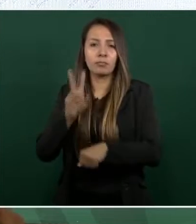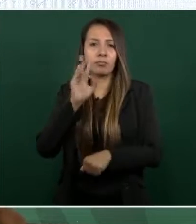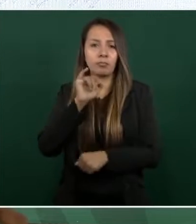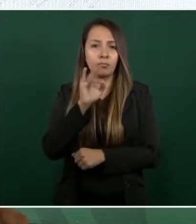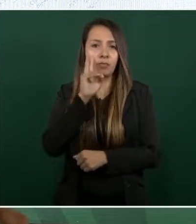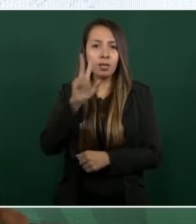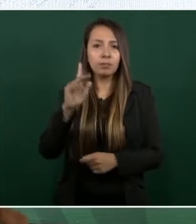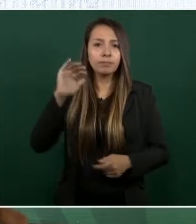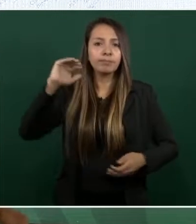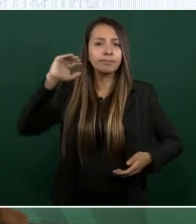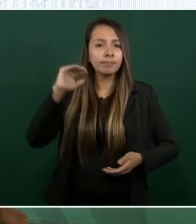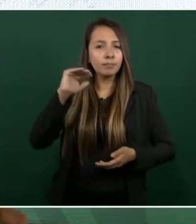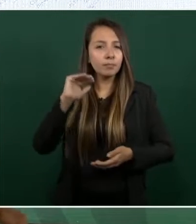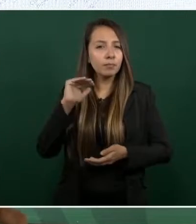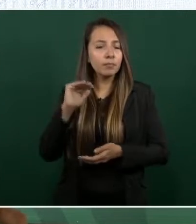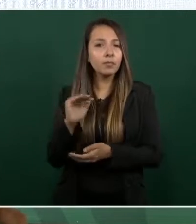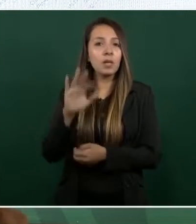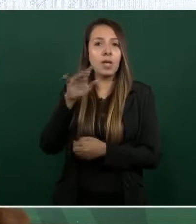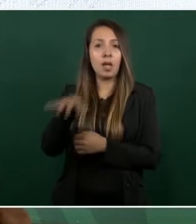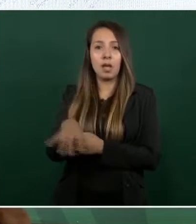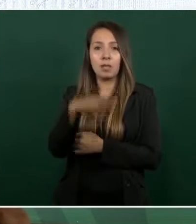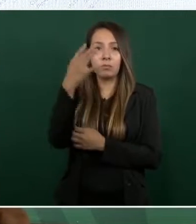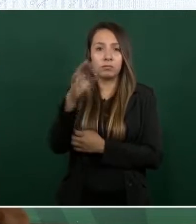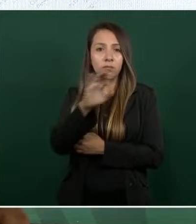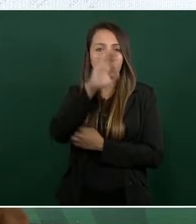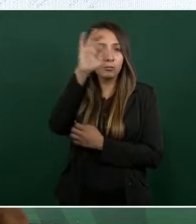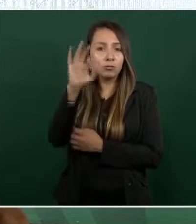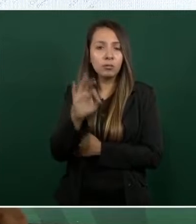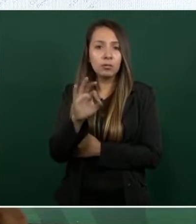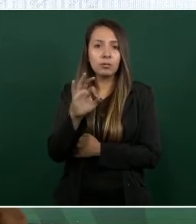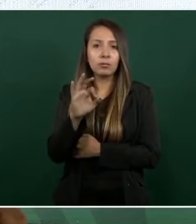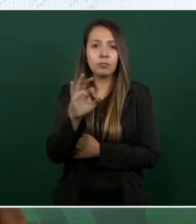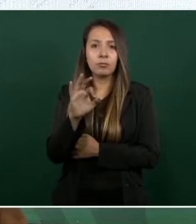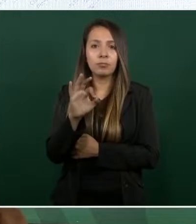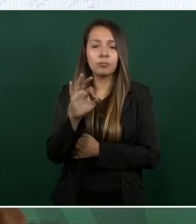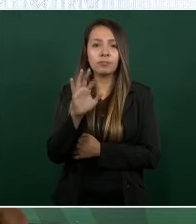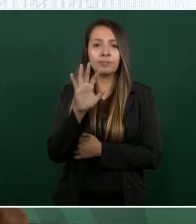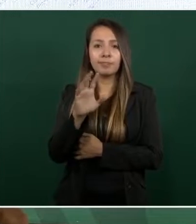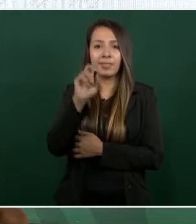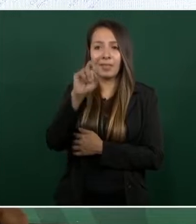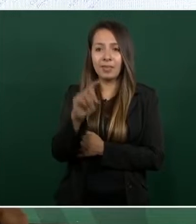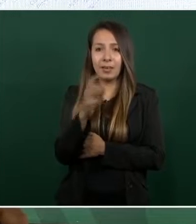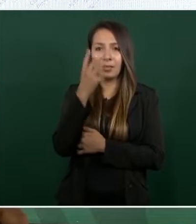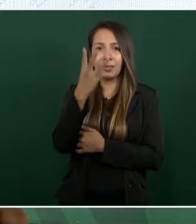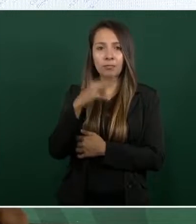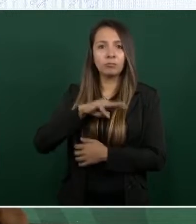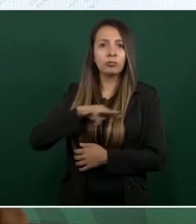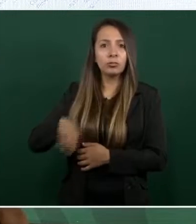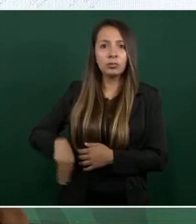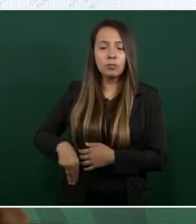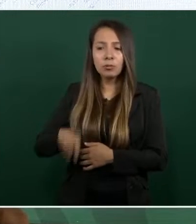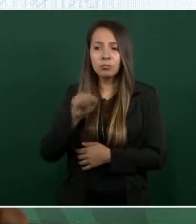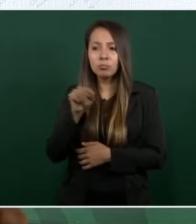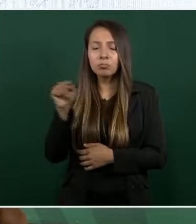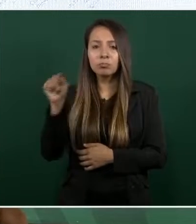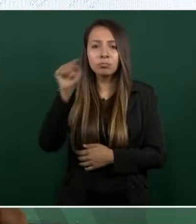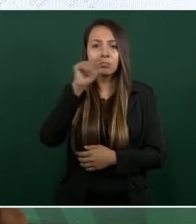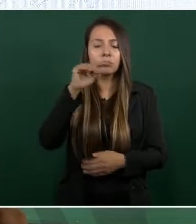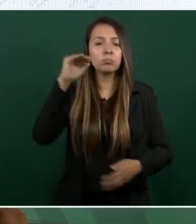de 14% y en donde 33 municipios registraron una disminución